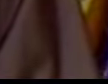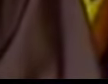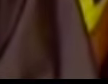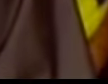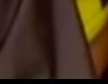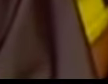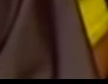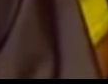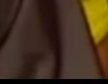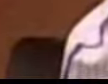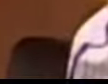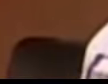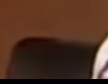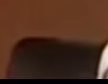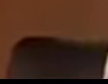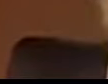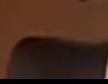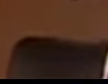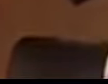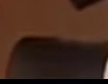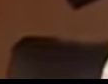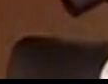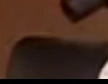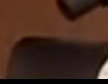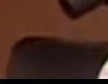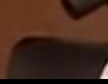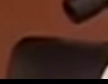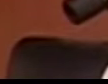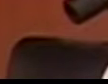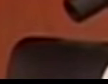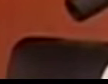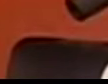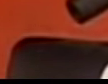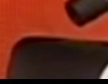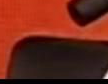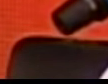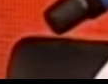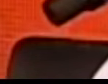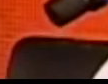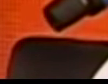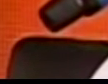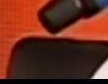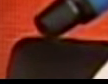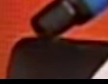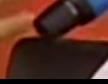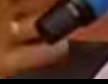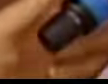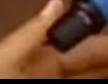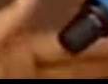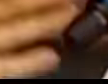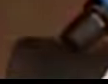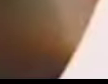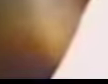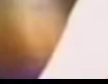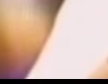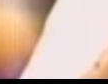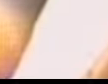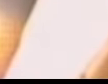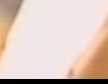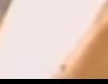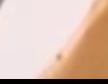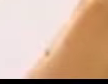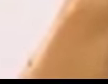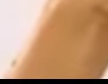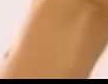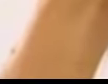solo. Yo le hago el caso suyo. Usted ya se va, Mashi, porque ya es tardísimo. El preparador de arqueros. Lo felicito, porque Ponce se ha